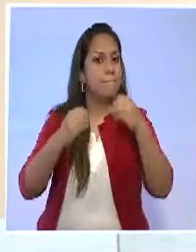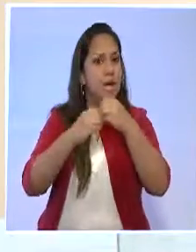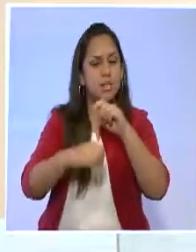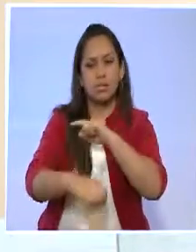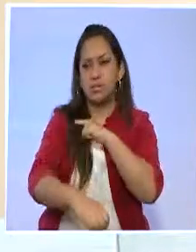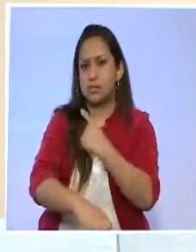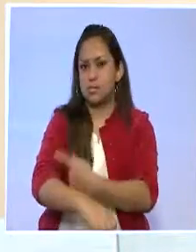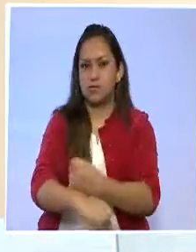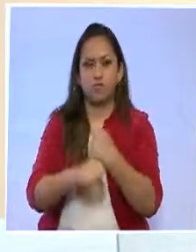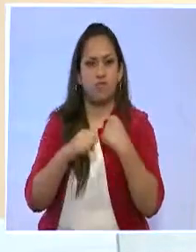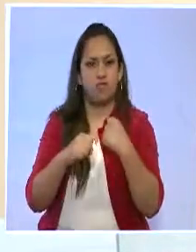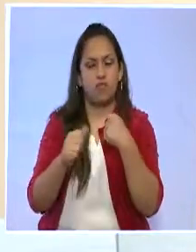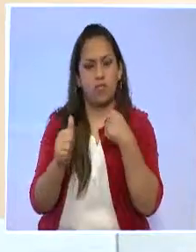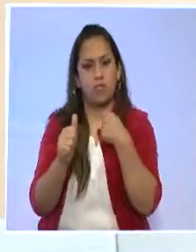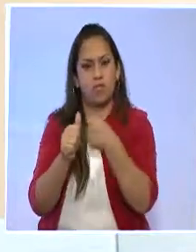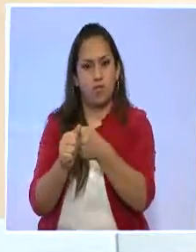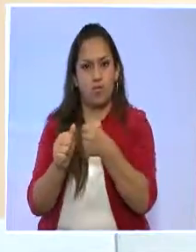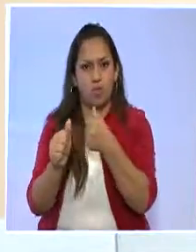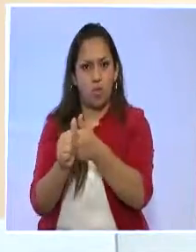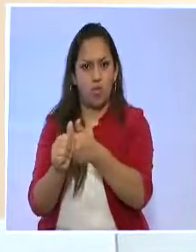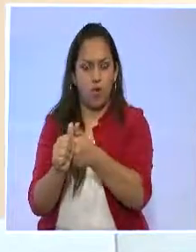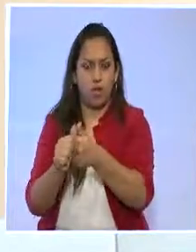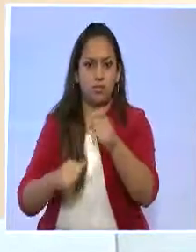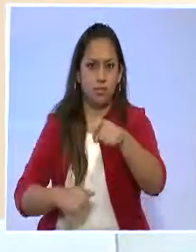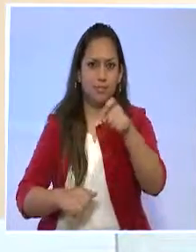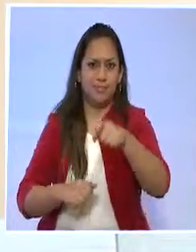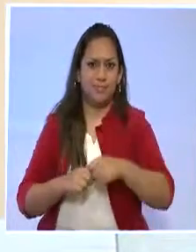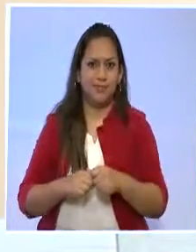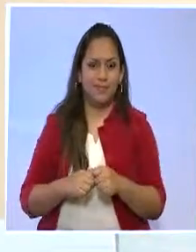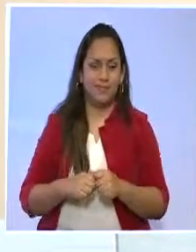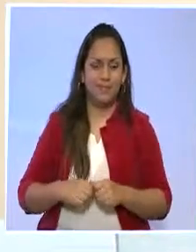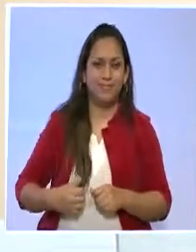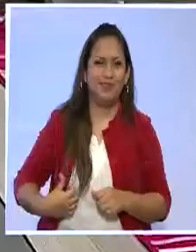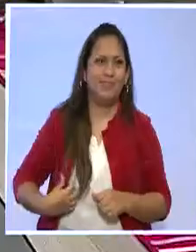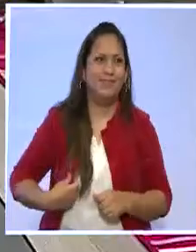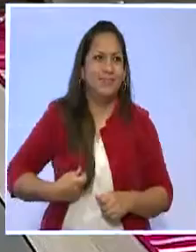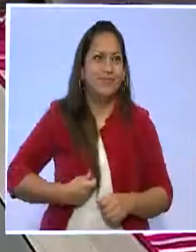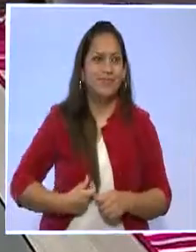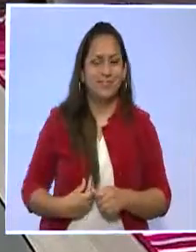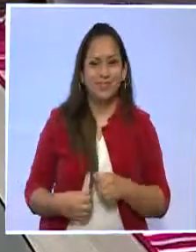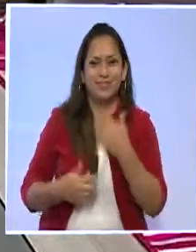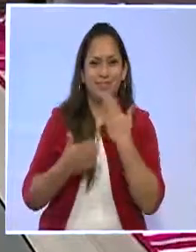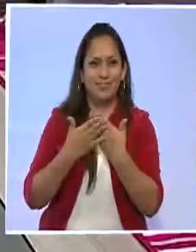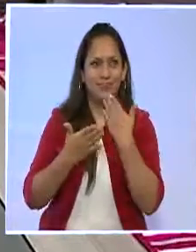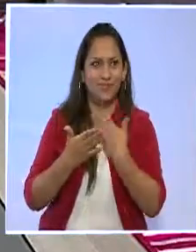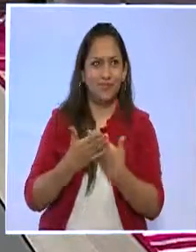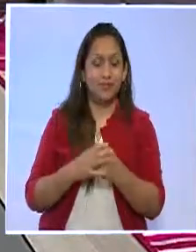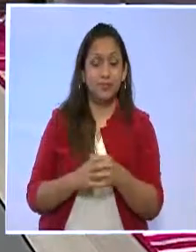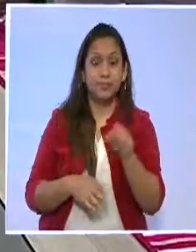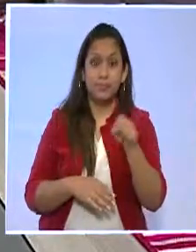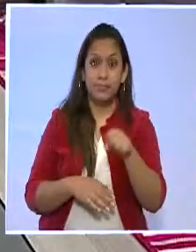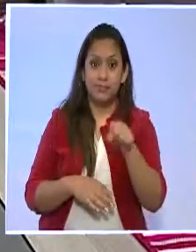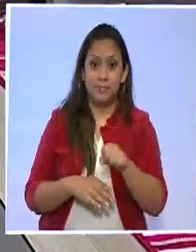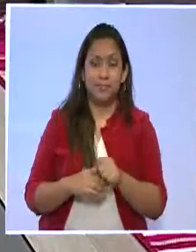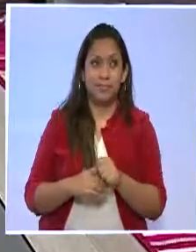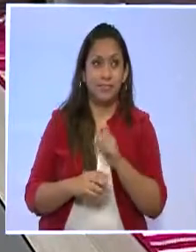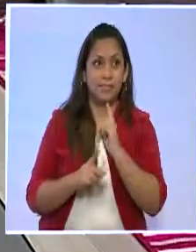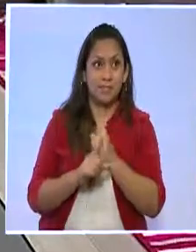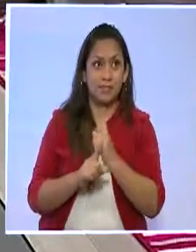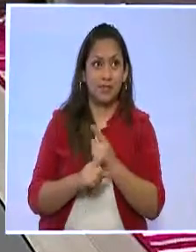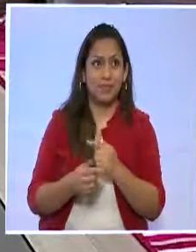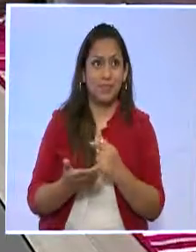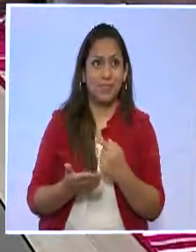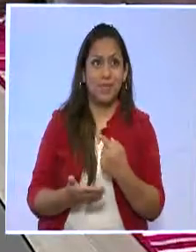10% muy interesante que es el que deberíamos abrirlo mucho más muy bien presidenta gabriela ciertamente imperdonable el no haber ido en el caso de